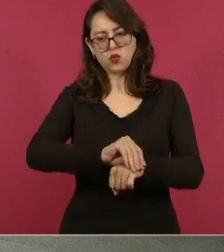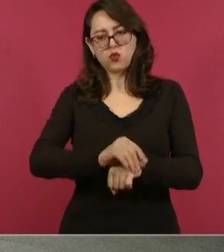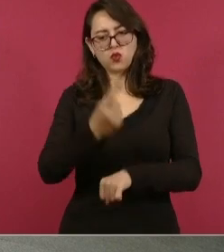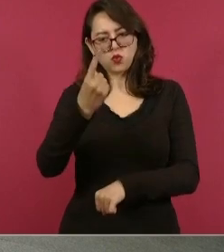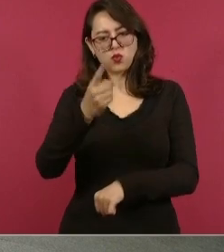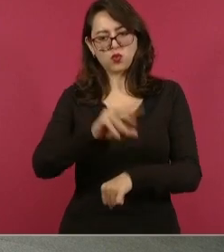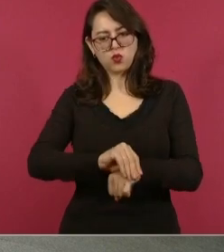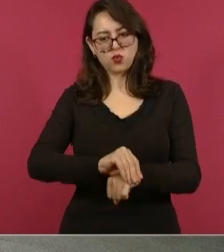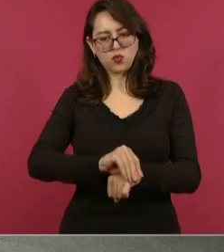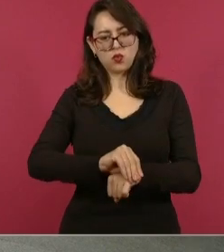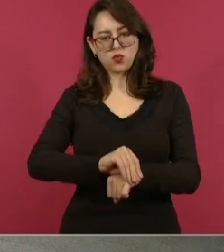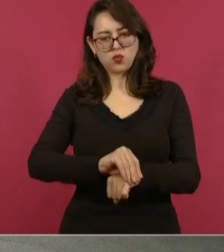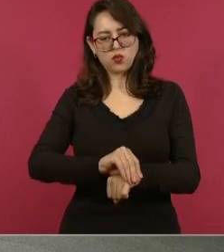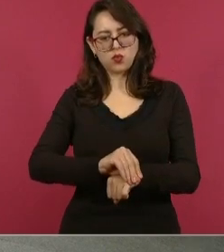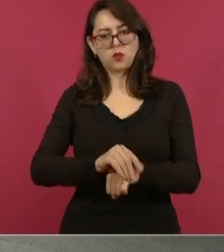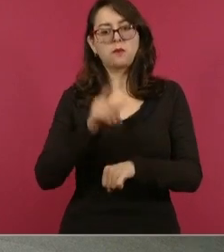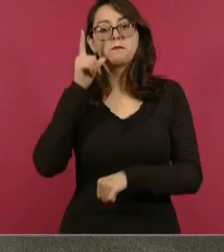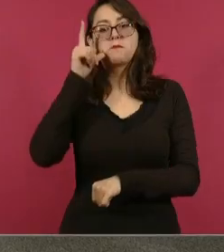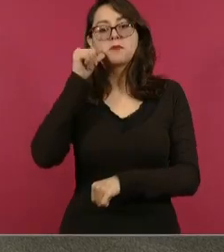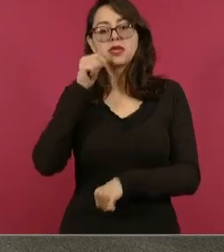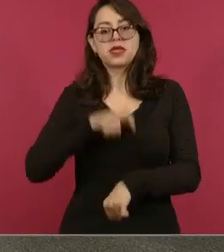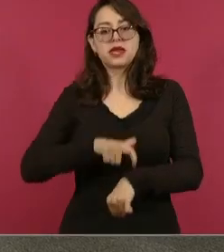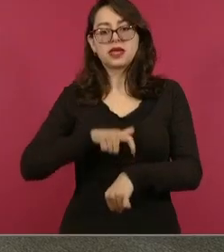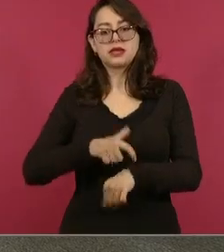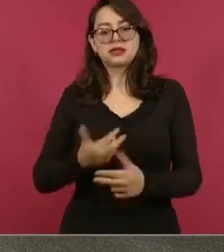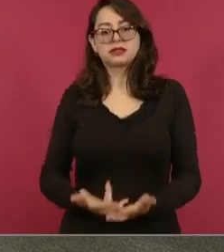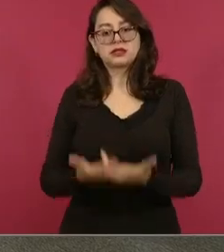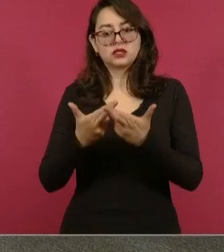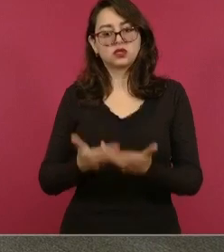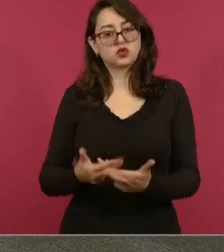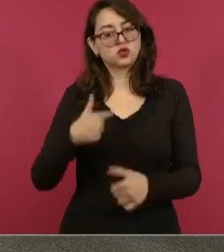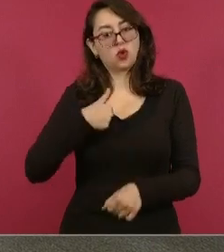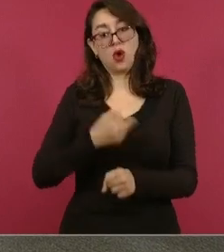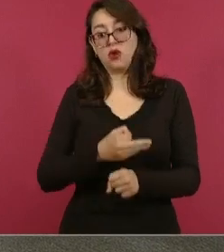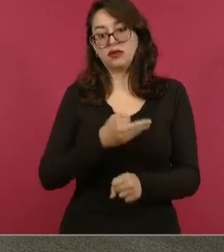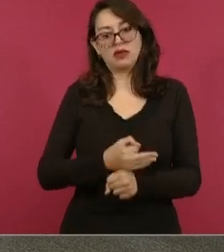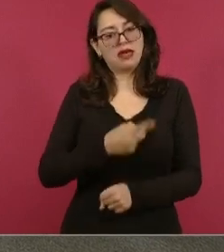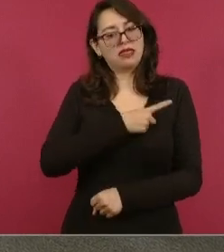Una excepción. Vamos a tener tiempo mañana, además ahorita tengo que ir a ver lo de